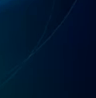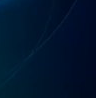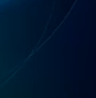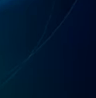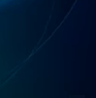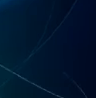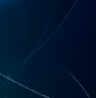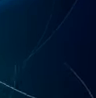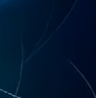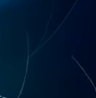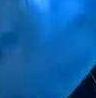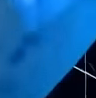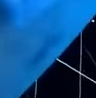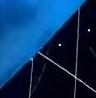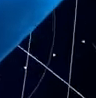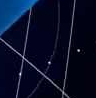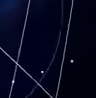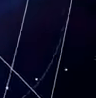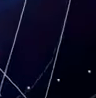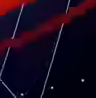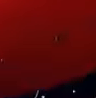Su cartelera.